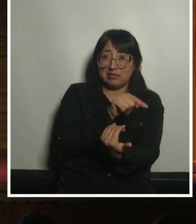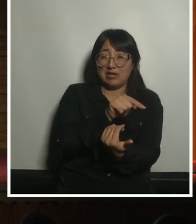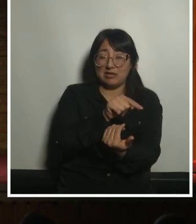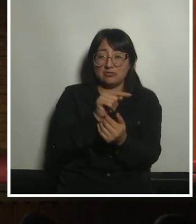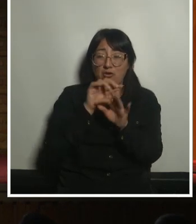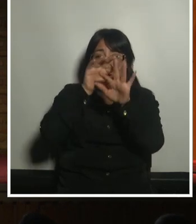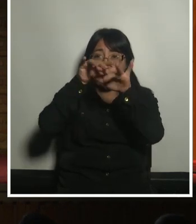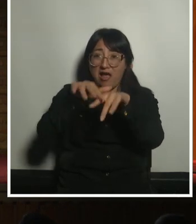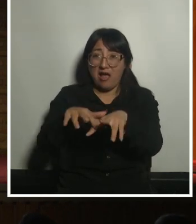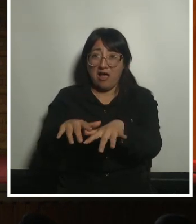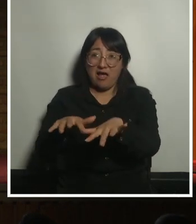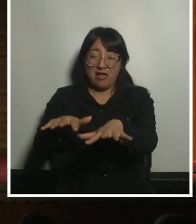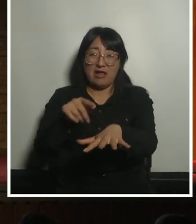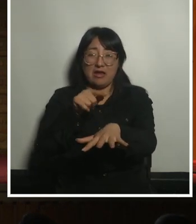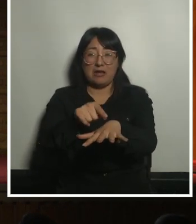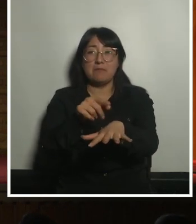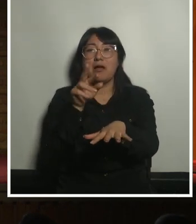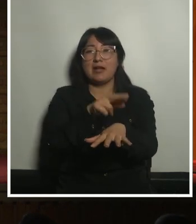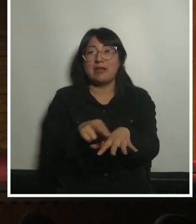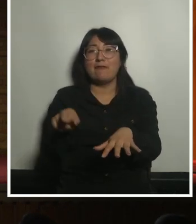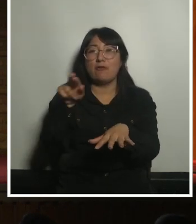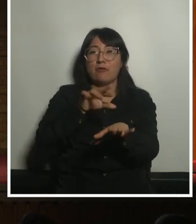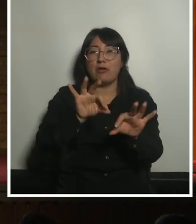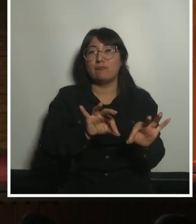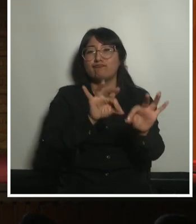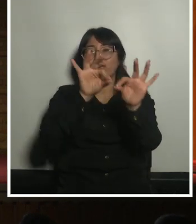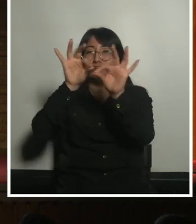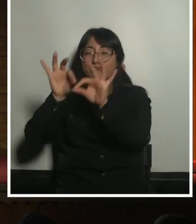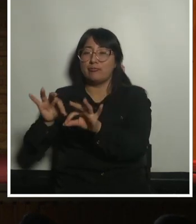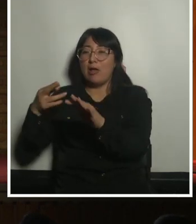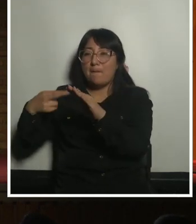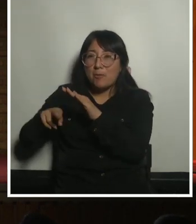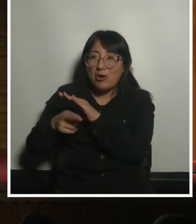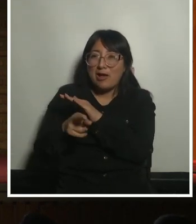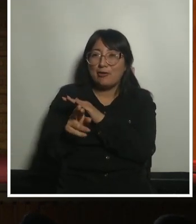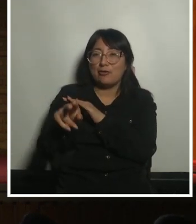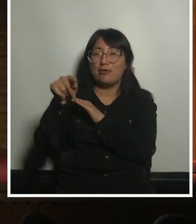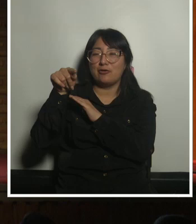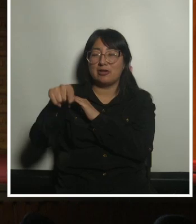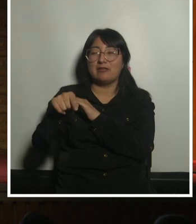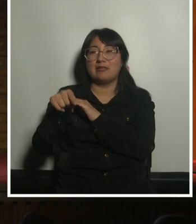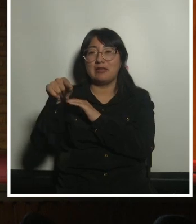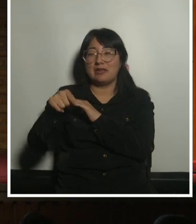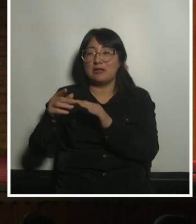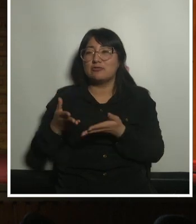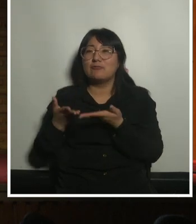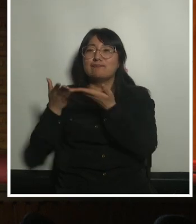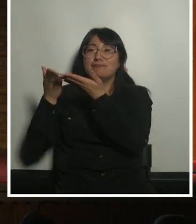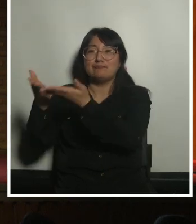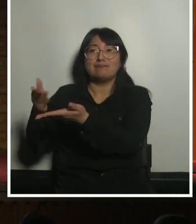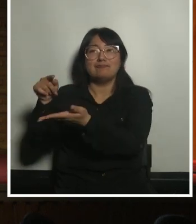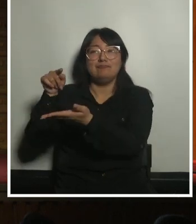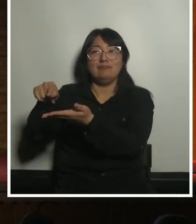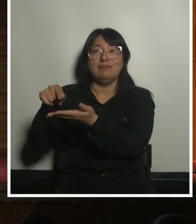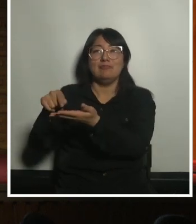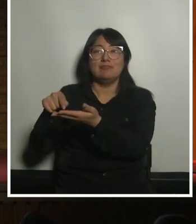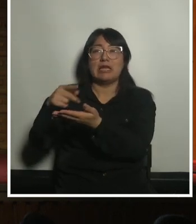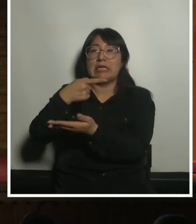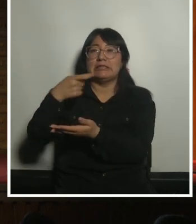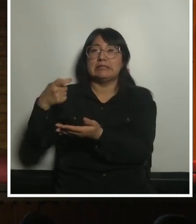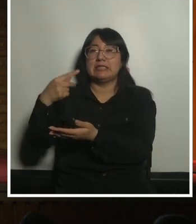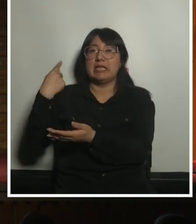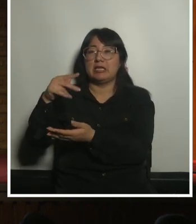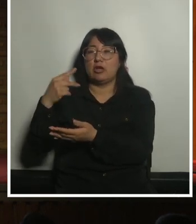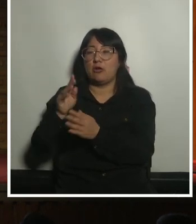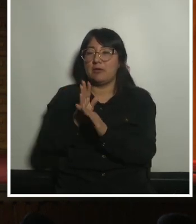mar y ser retransportados por las corrientes litorales para que esos sedimentos abastezcan, por ejemplo, 100 kilómetros hacia el